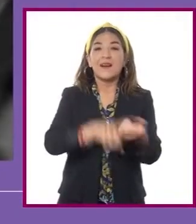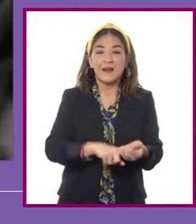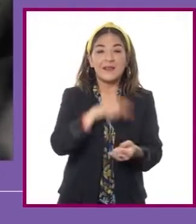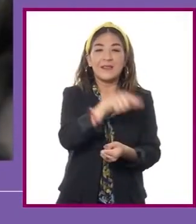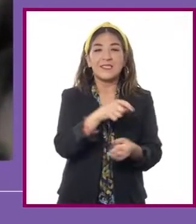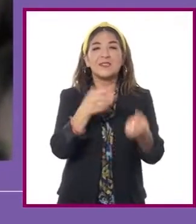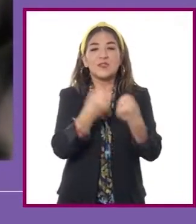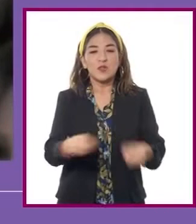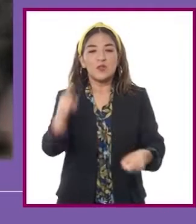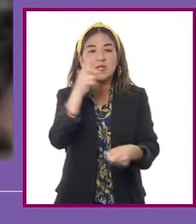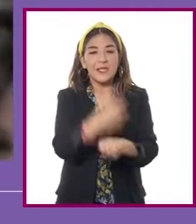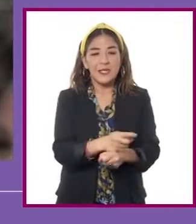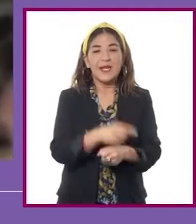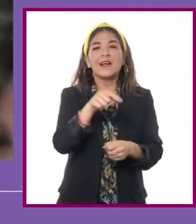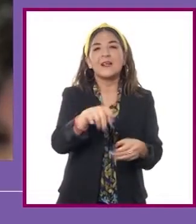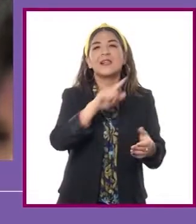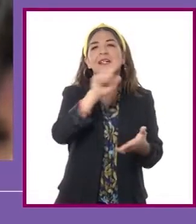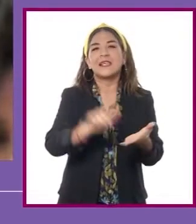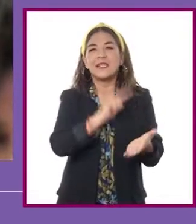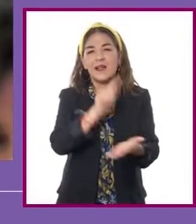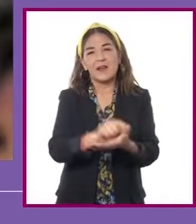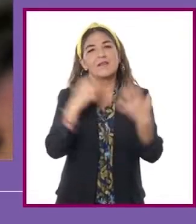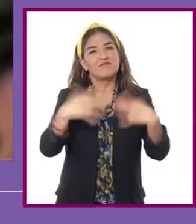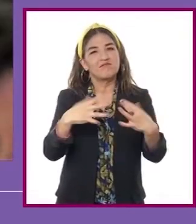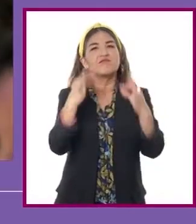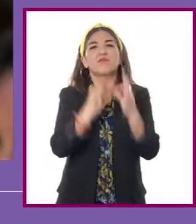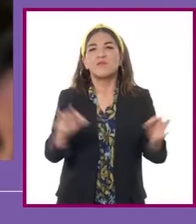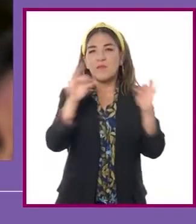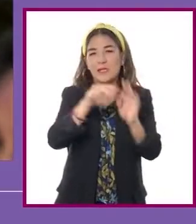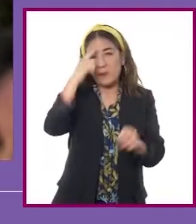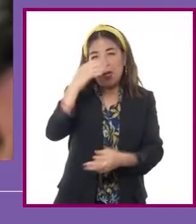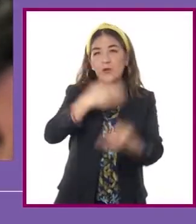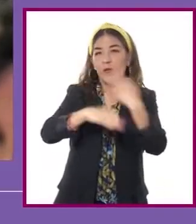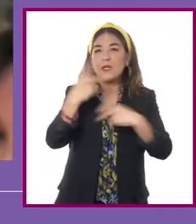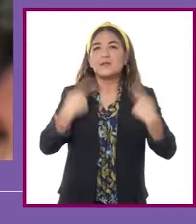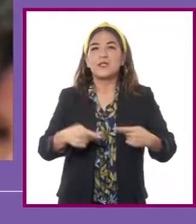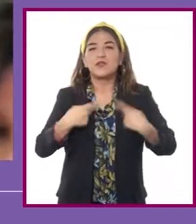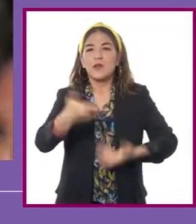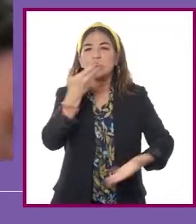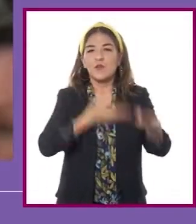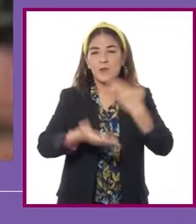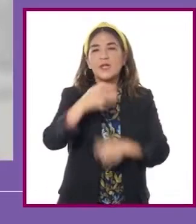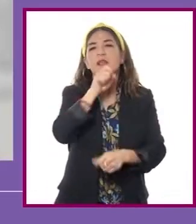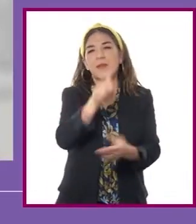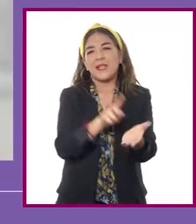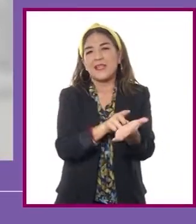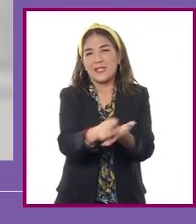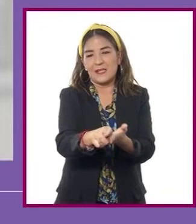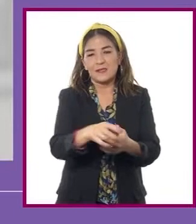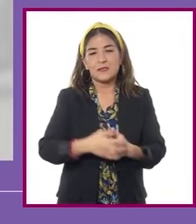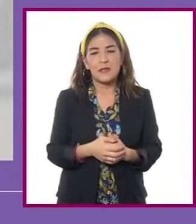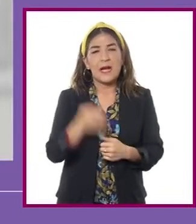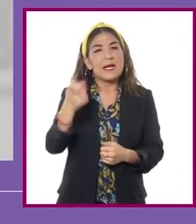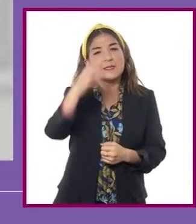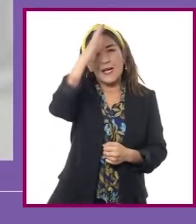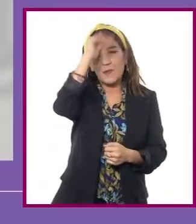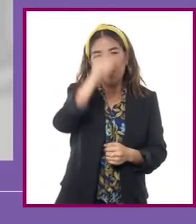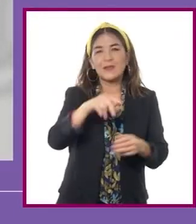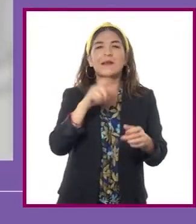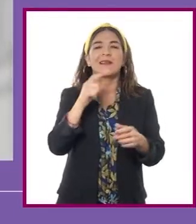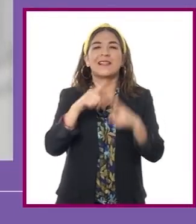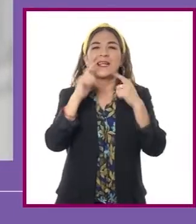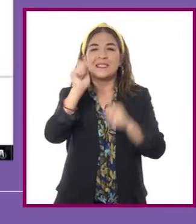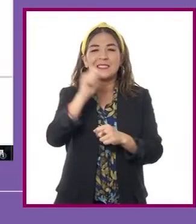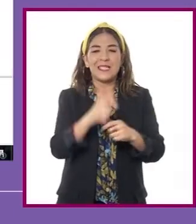sociedad, las leyes tienen una gran importancia para la convivencia y los derechos de la población. De acuerdo con la Real Academia